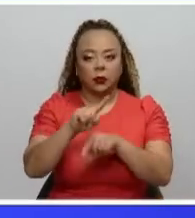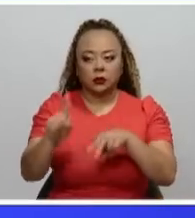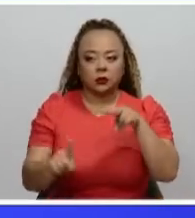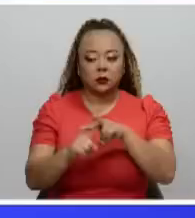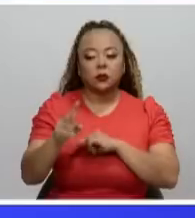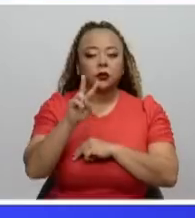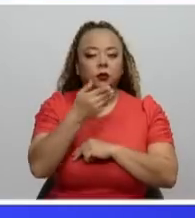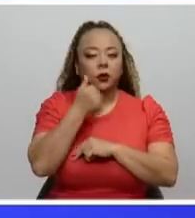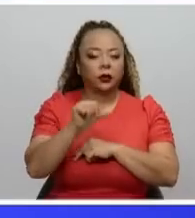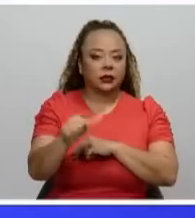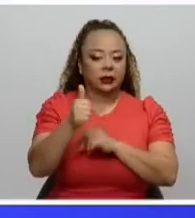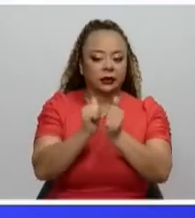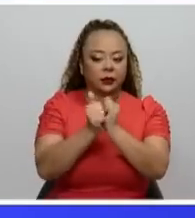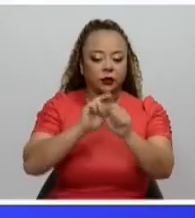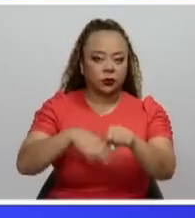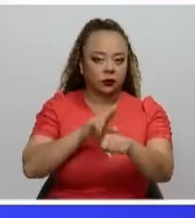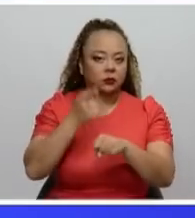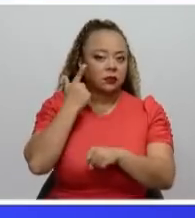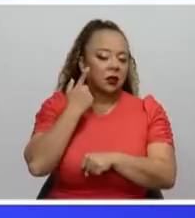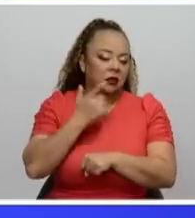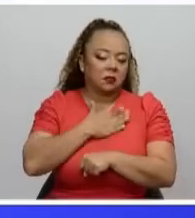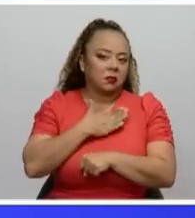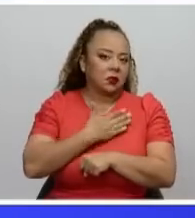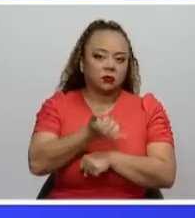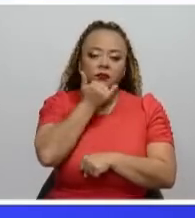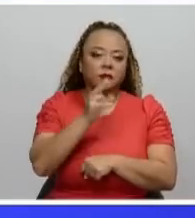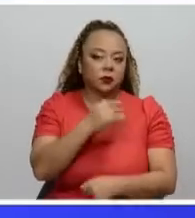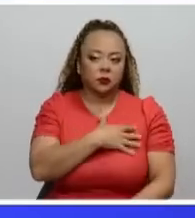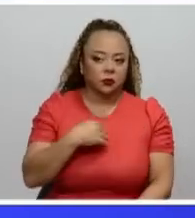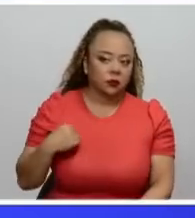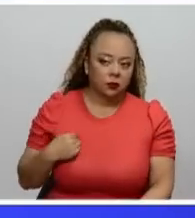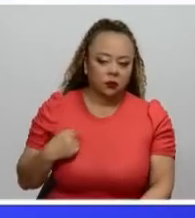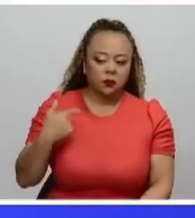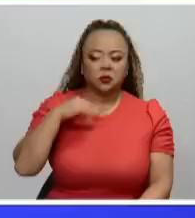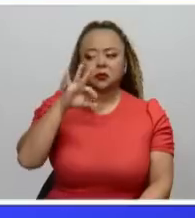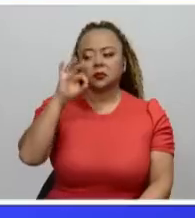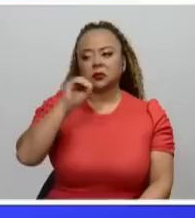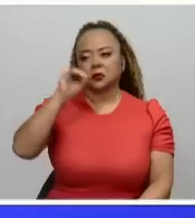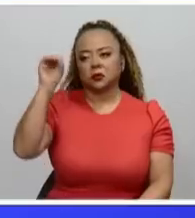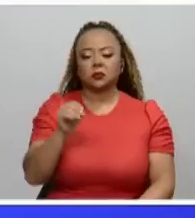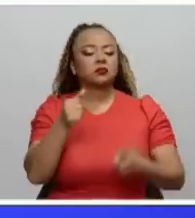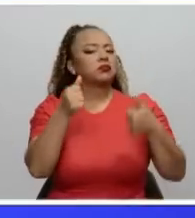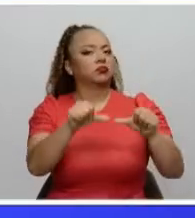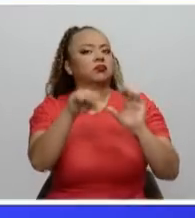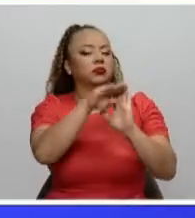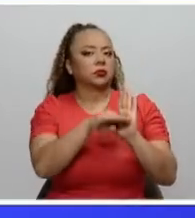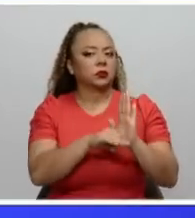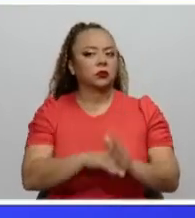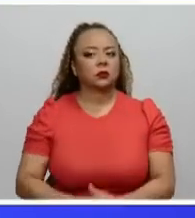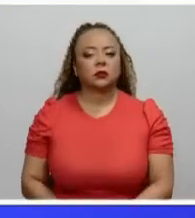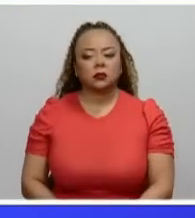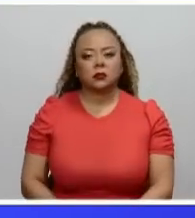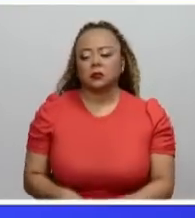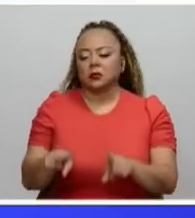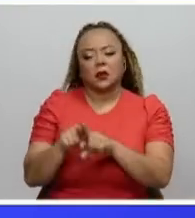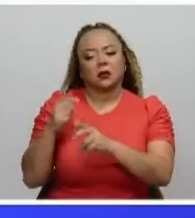mejores días del Campeonato nacional a mí esa pifia sí no me gustó estoy en un 90% de acuerdo con la lista o sea tampoco